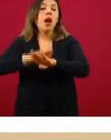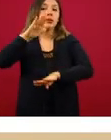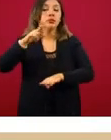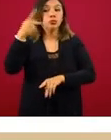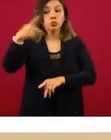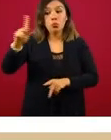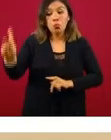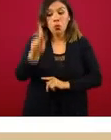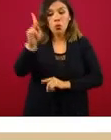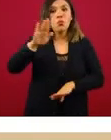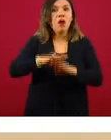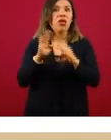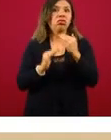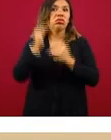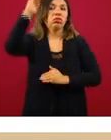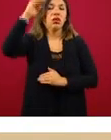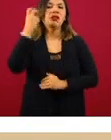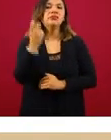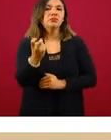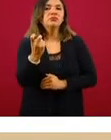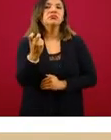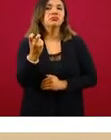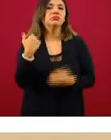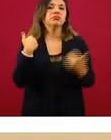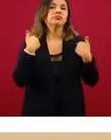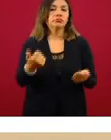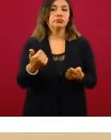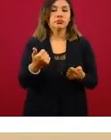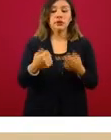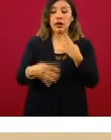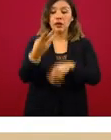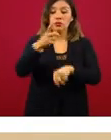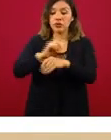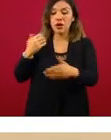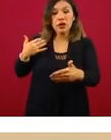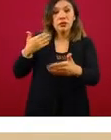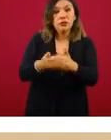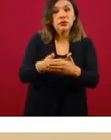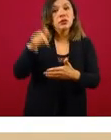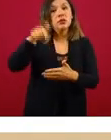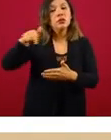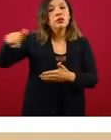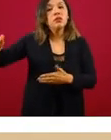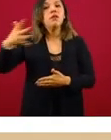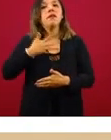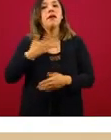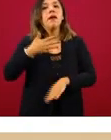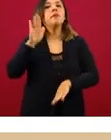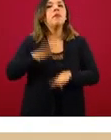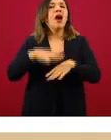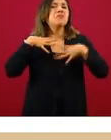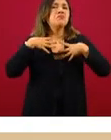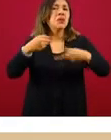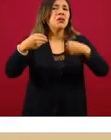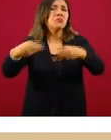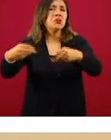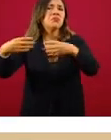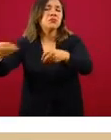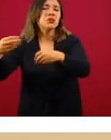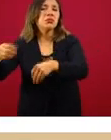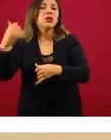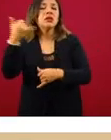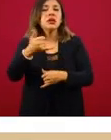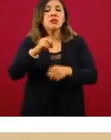su población más alta. Por lo tanto, quiere decir que en estos últimos 14 días tienen la mayor transmisión y la